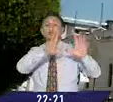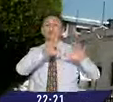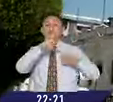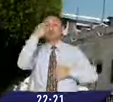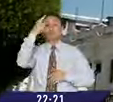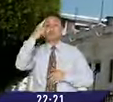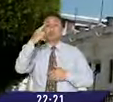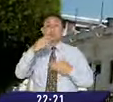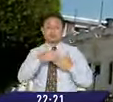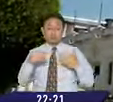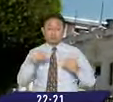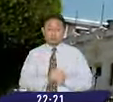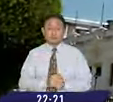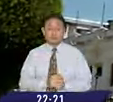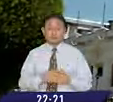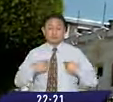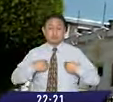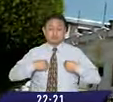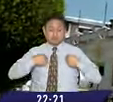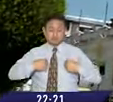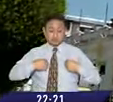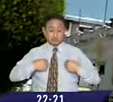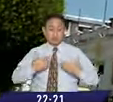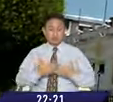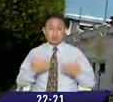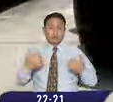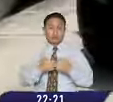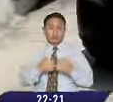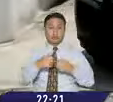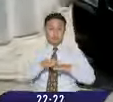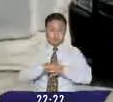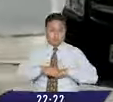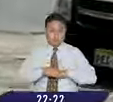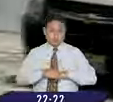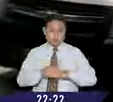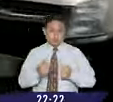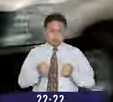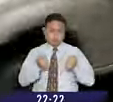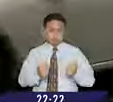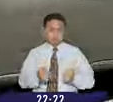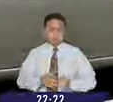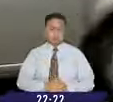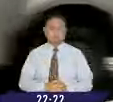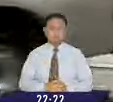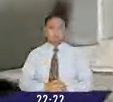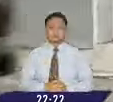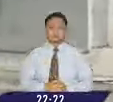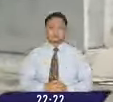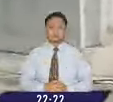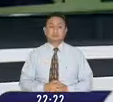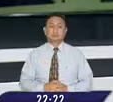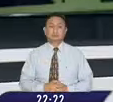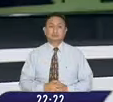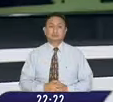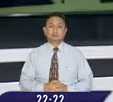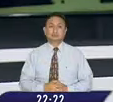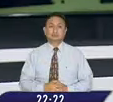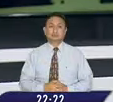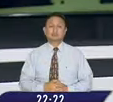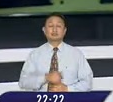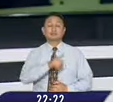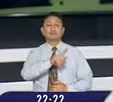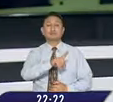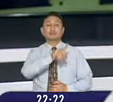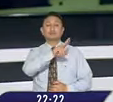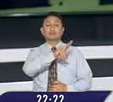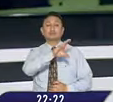uniformes y 36 para chalecos, cintos y equipamiento básico. Informó Héctor Romero. Con